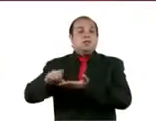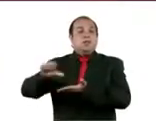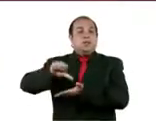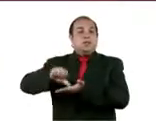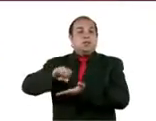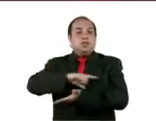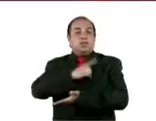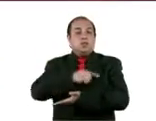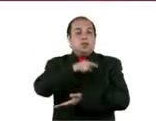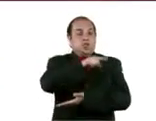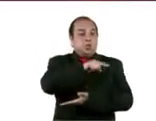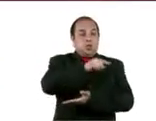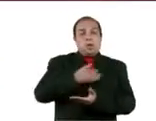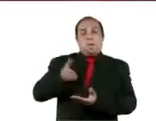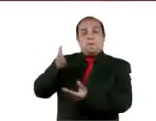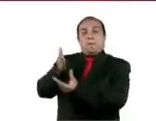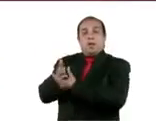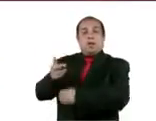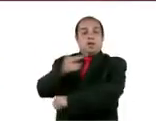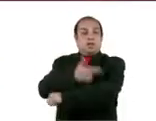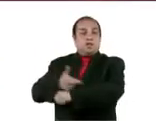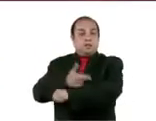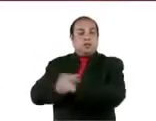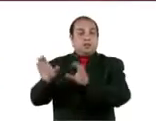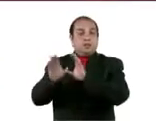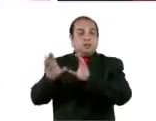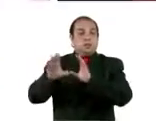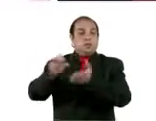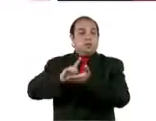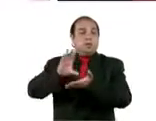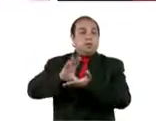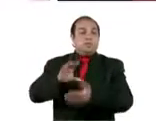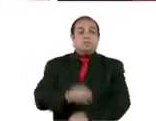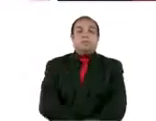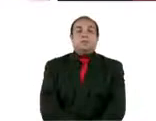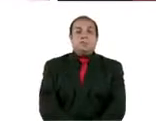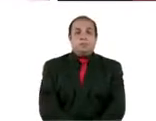puedan tramitar su constancia o certificado de condición de discapacidad.